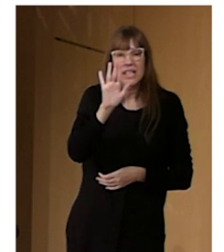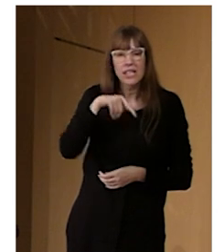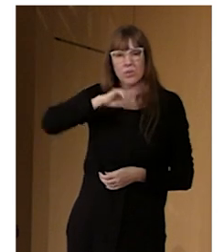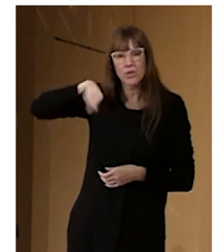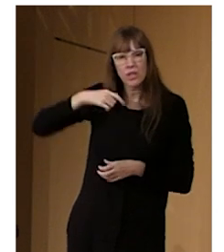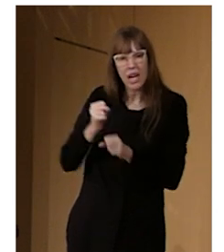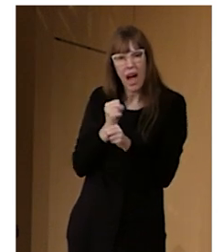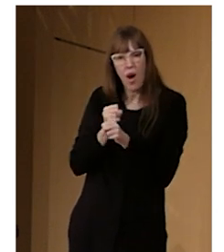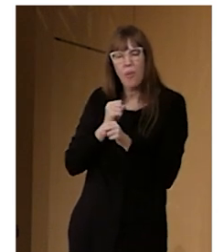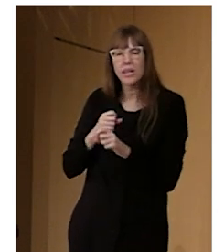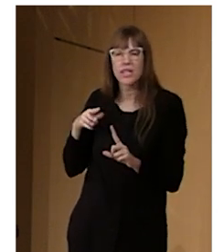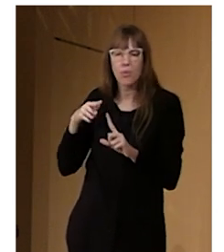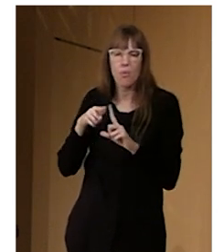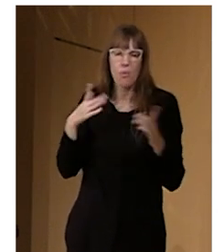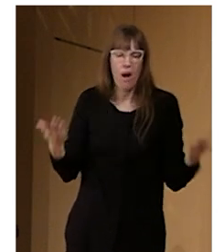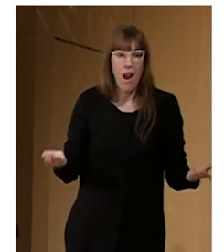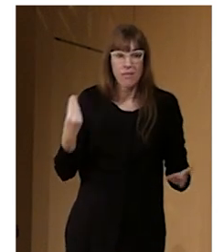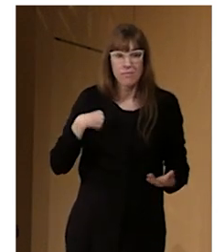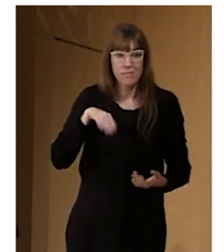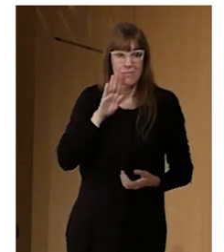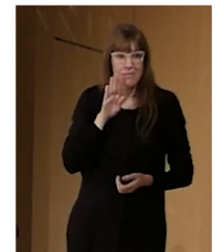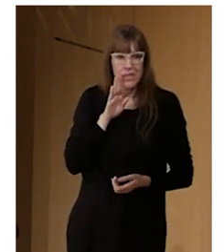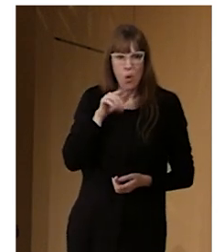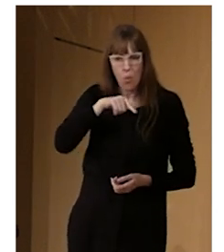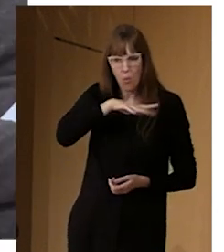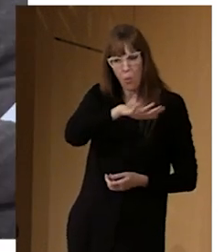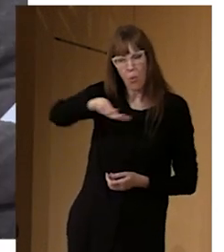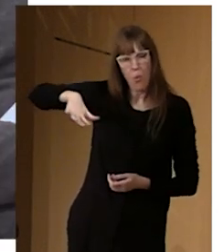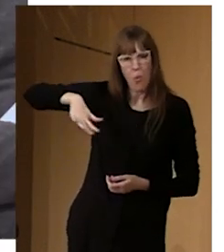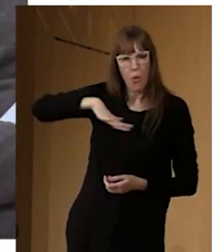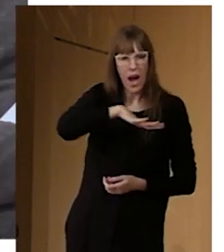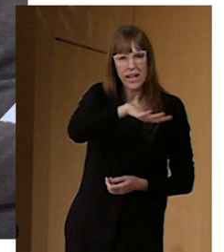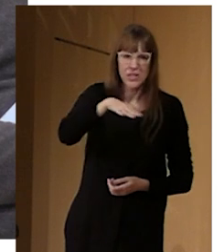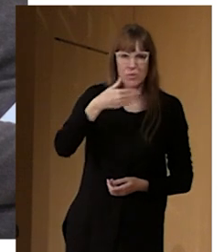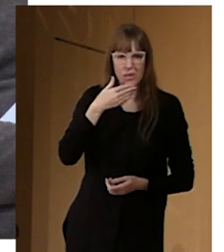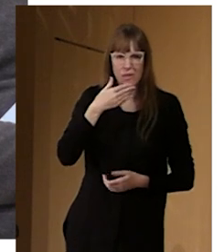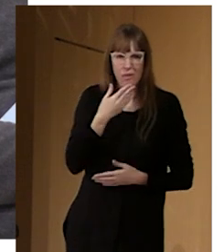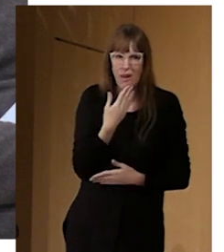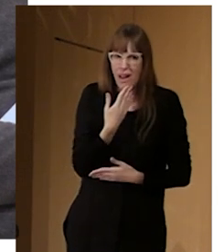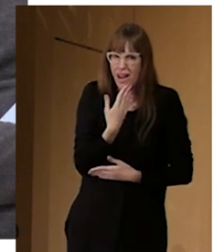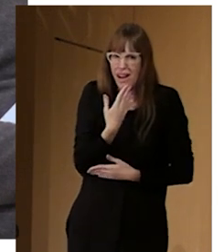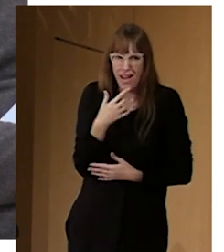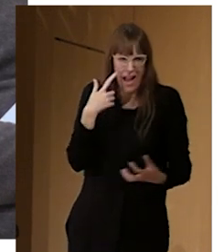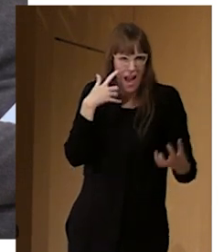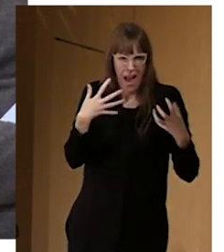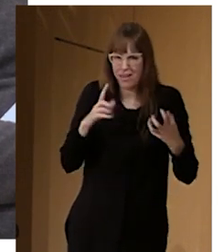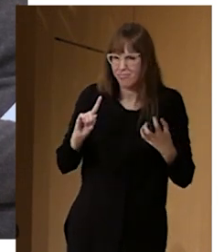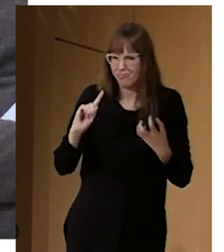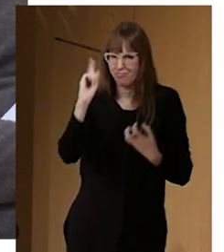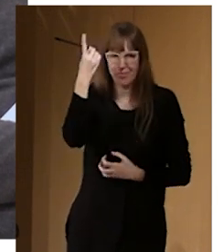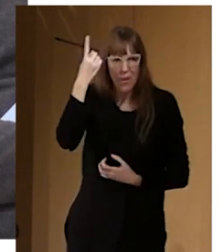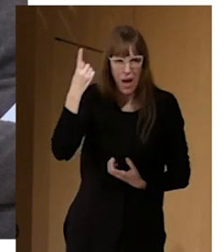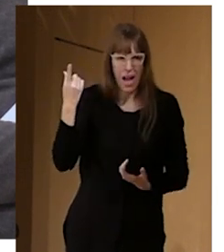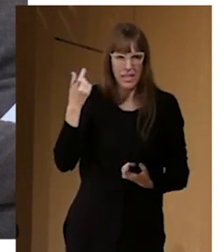sobre todo un poco eso no ese ese lugar que puede parecer no ese templo del arte tan distante no tan alejado de de